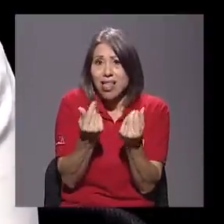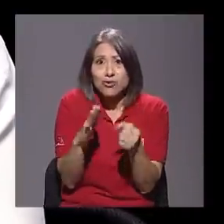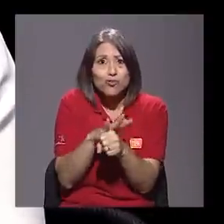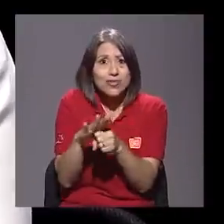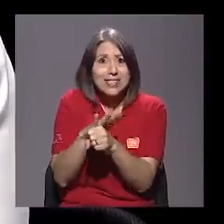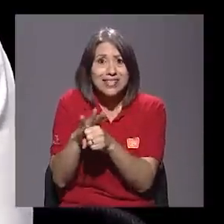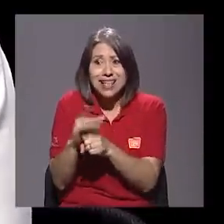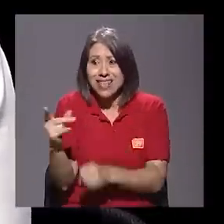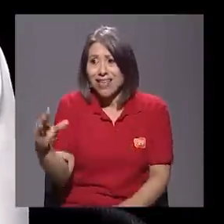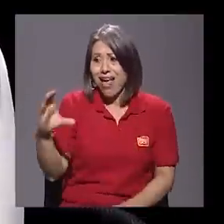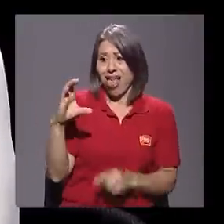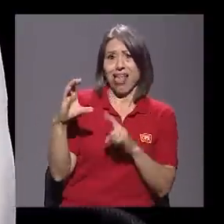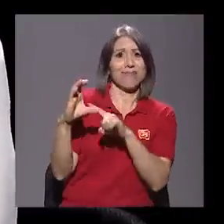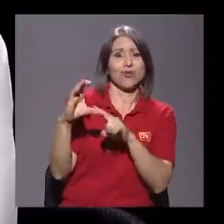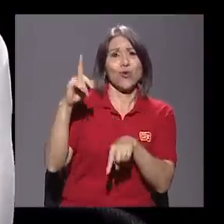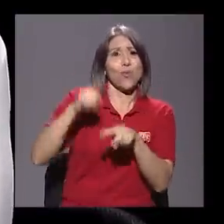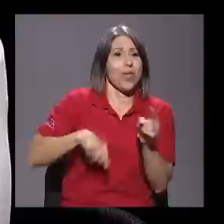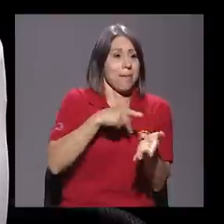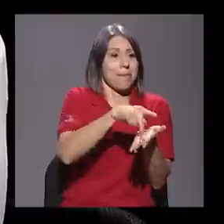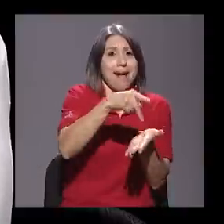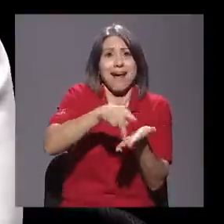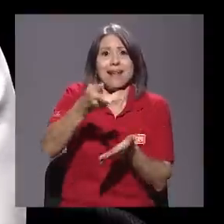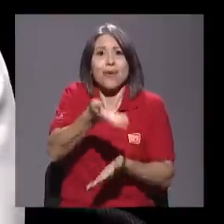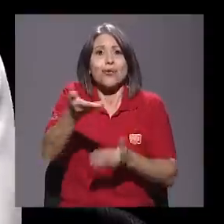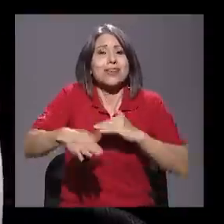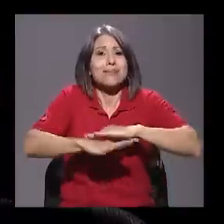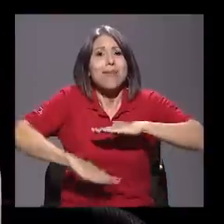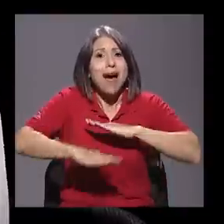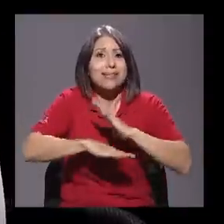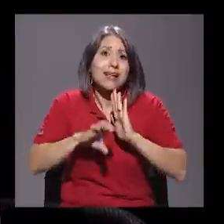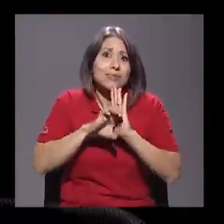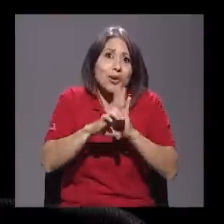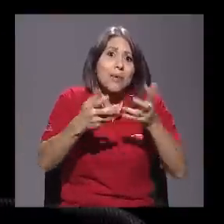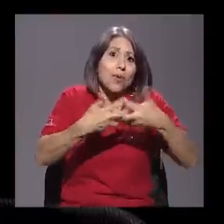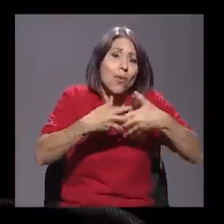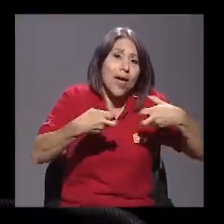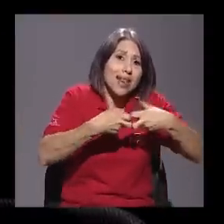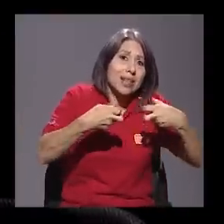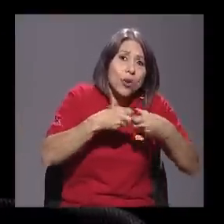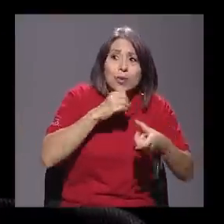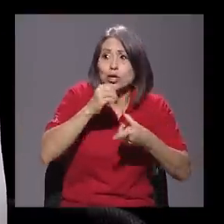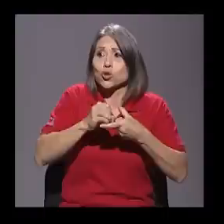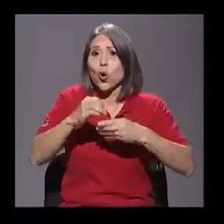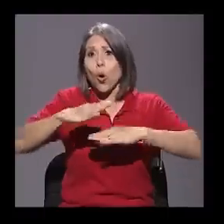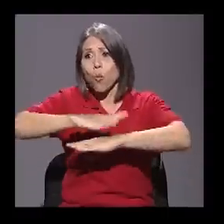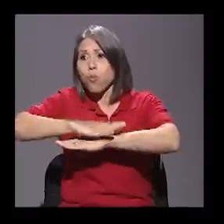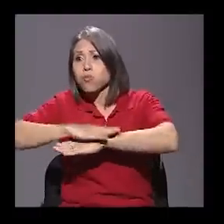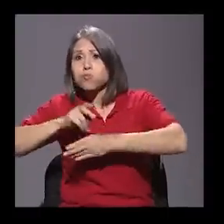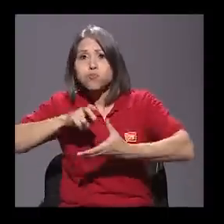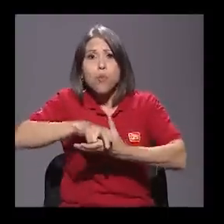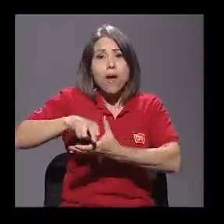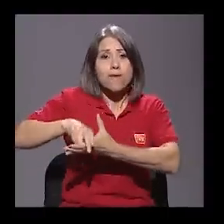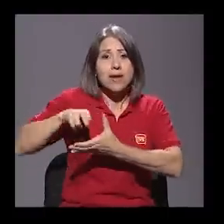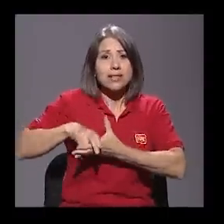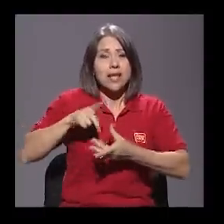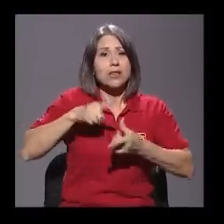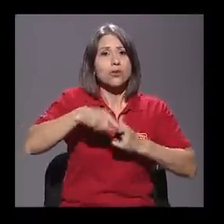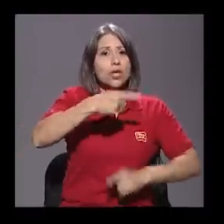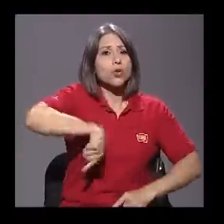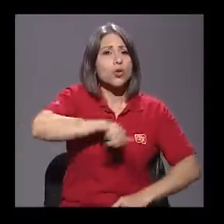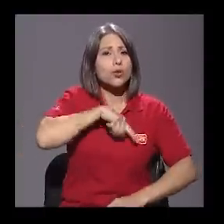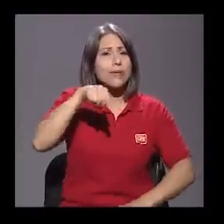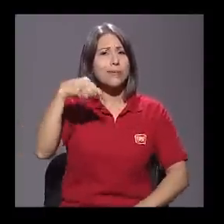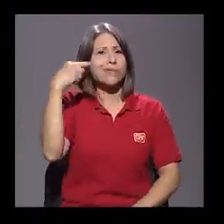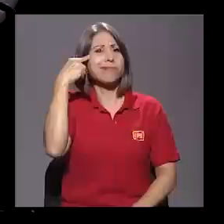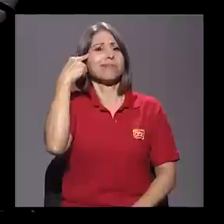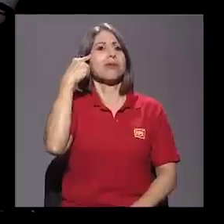alcanzando su ingreso para cubrir gastos que son elementales, como los electrodomésticos o los muebles. Uh-huh. Ahí tendríamos que plantearnos